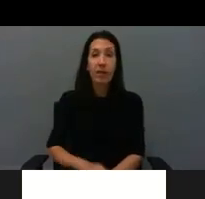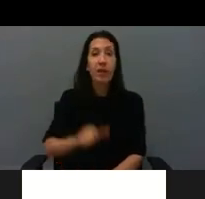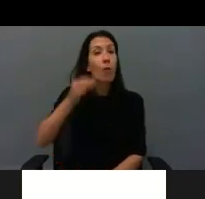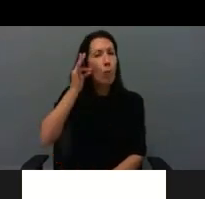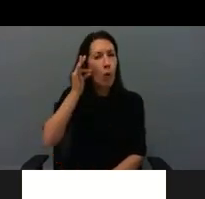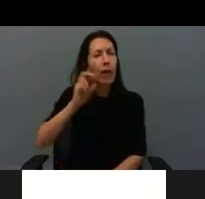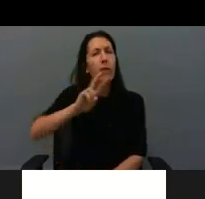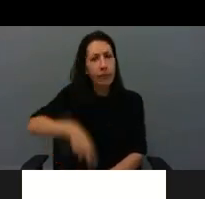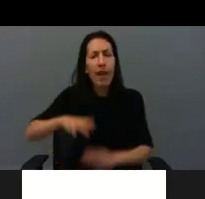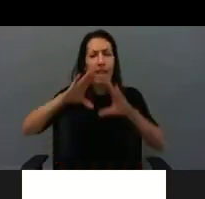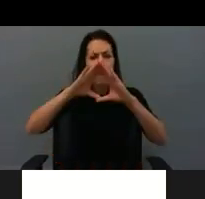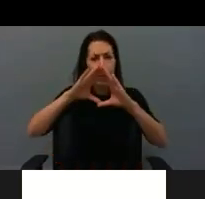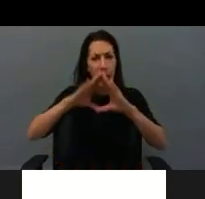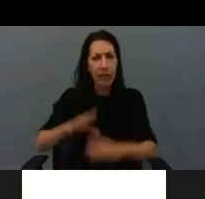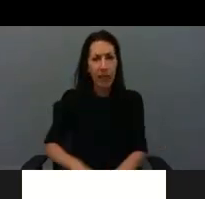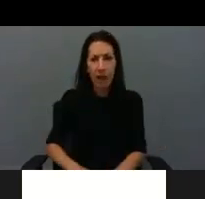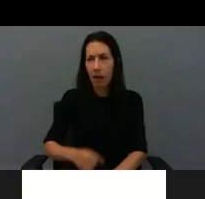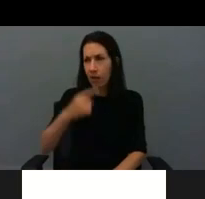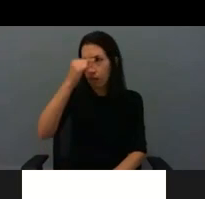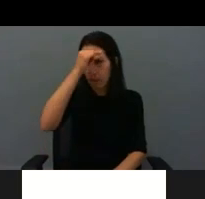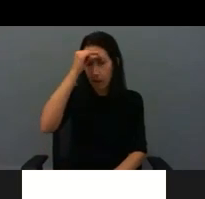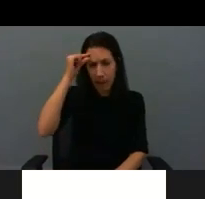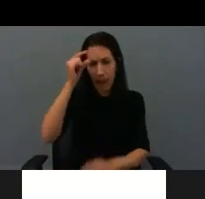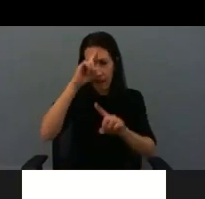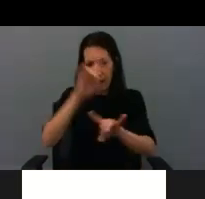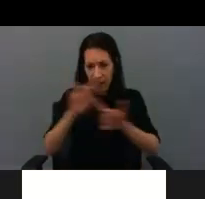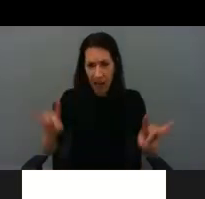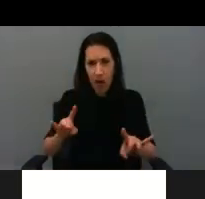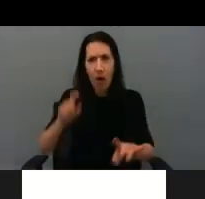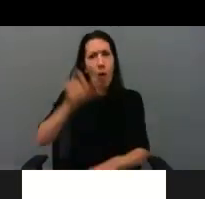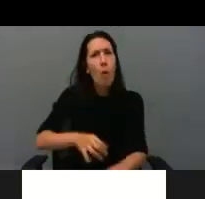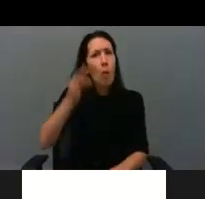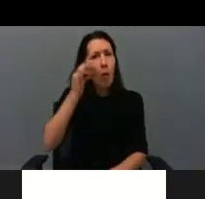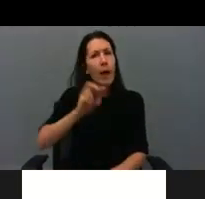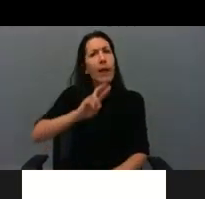feminista, una mujer con las ideas muy claras, una mujer de armas tomar.